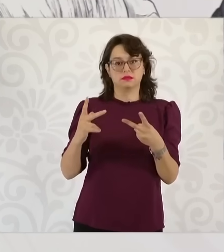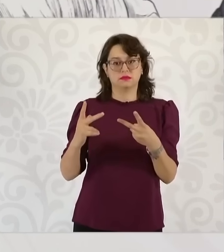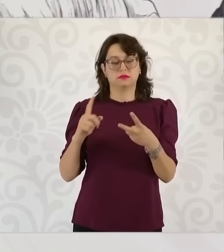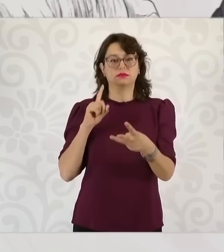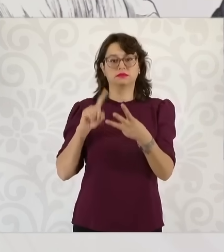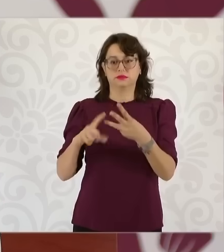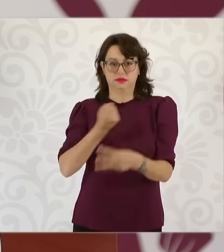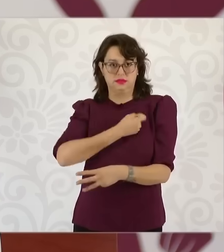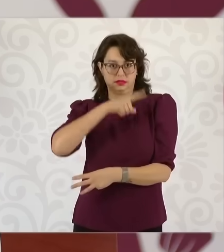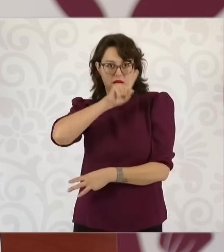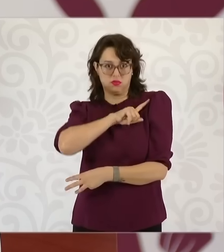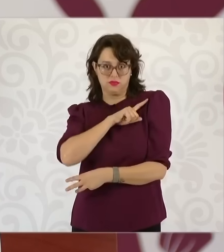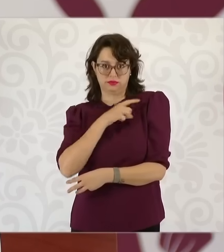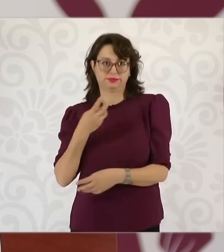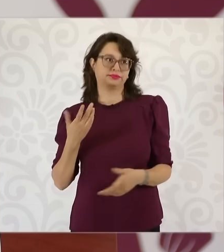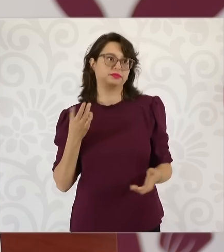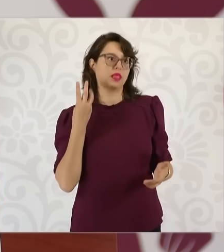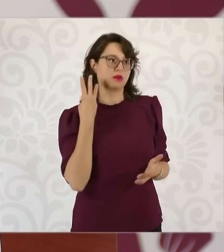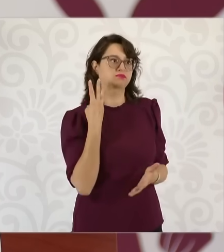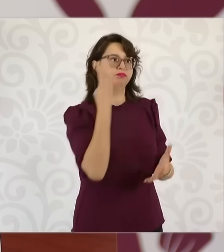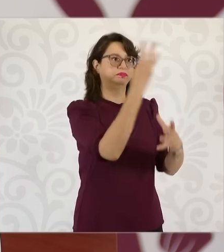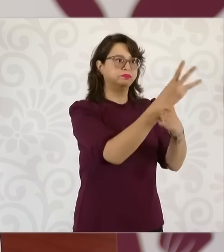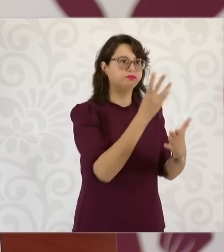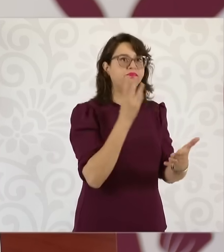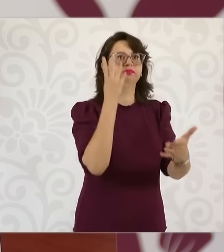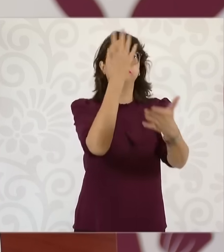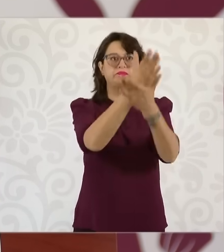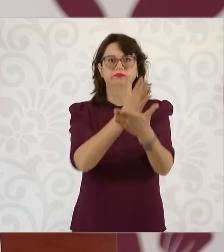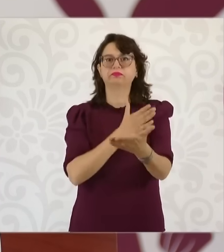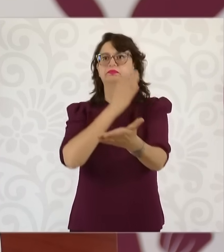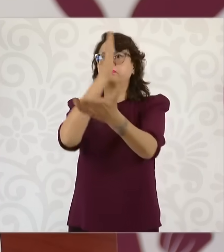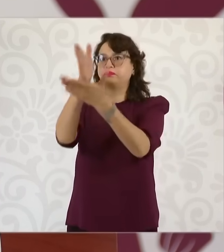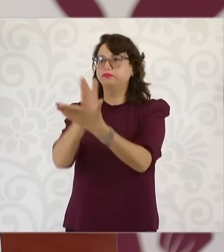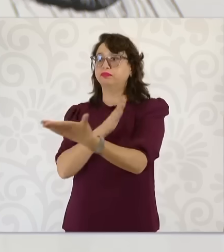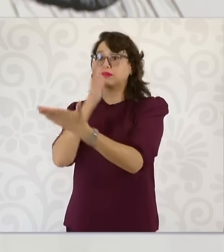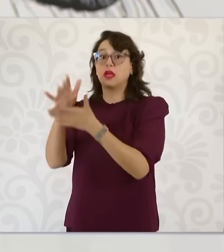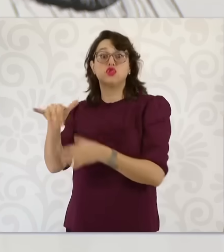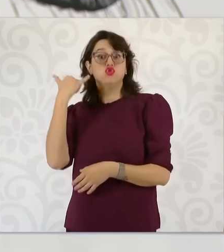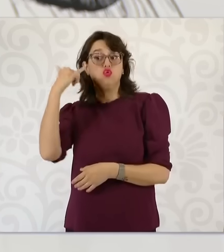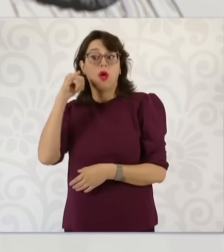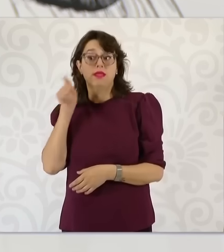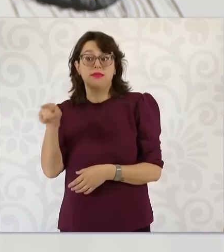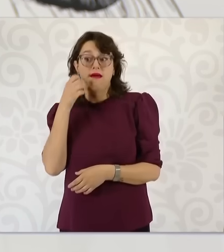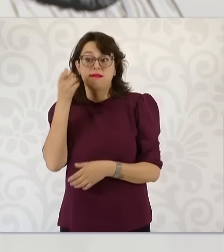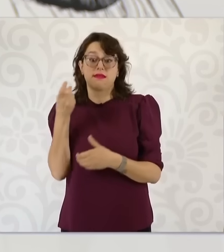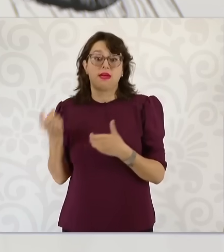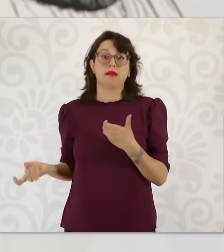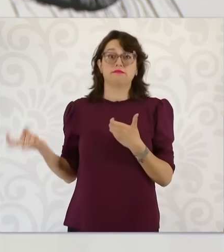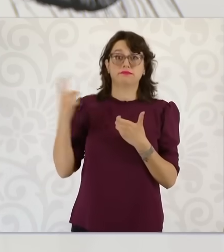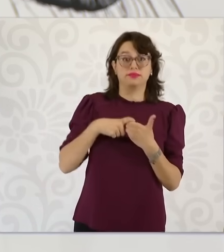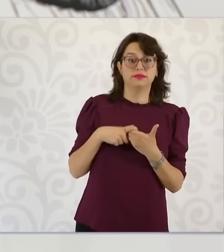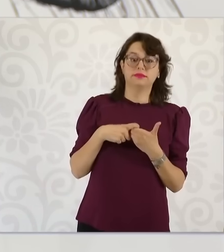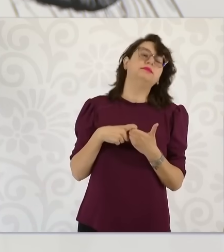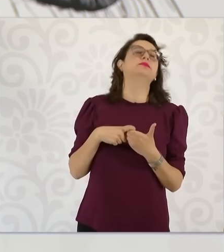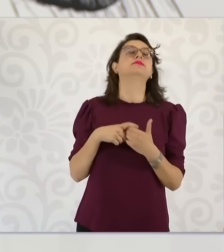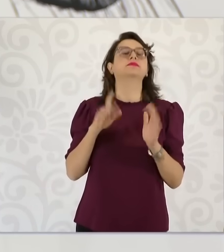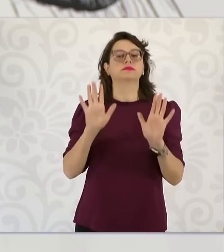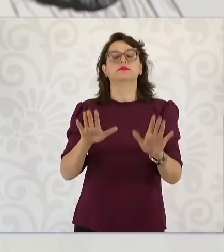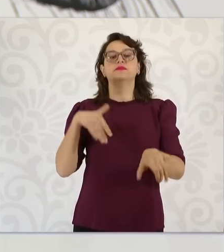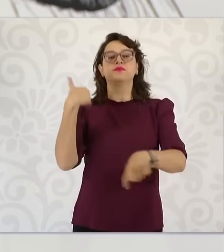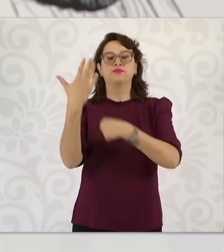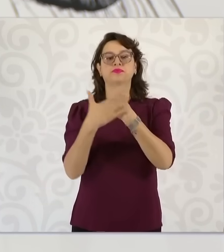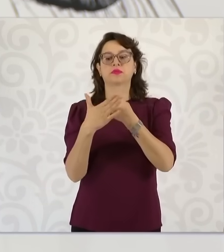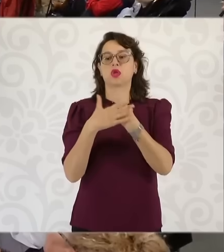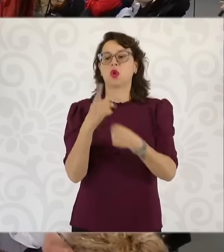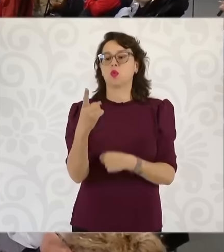IMSS Bienestar. Y ahí vamos a ver pues todos los temas que tienen que ver con IMSS Bienestar a partir de junio, pasada la elección al